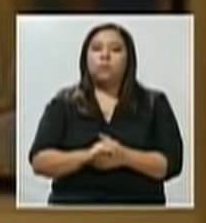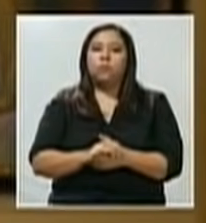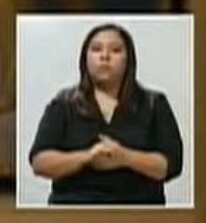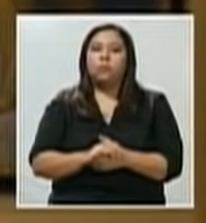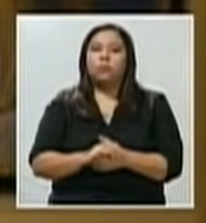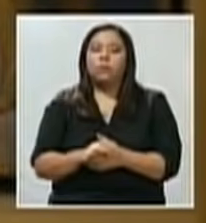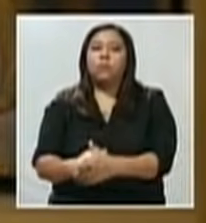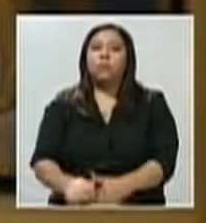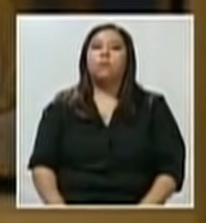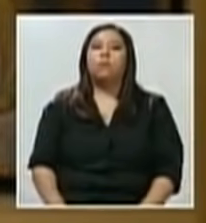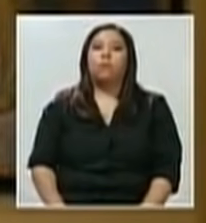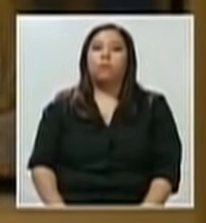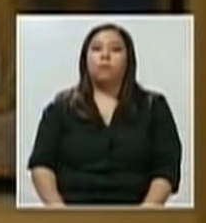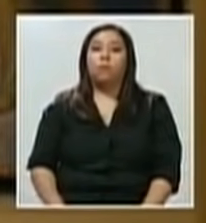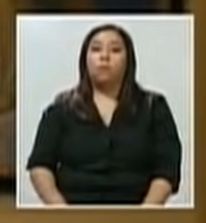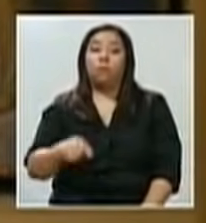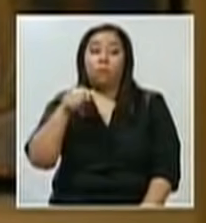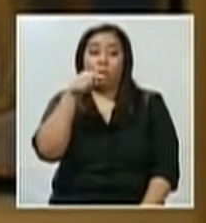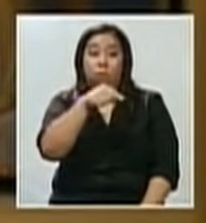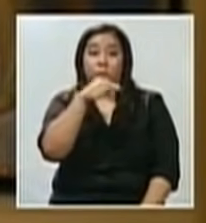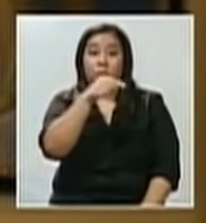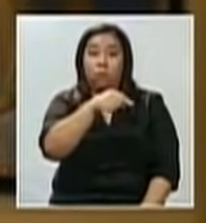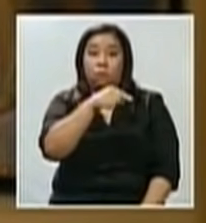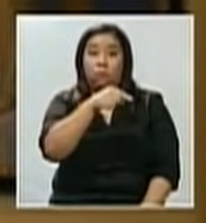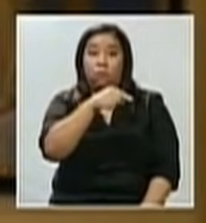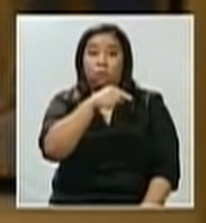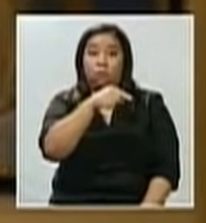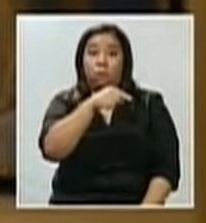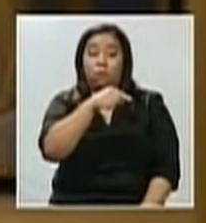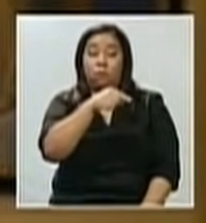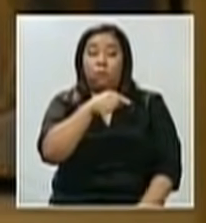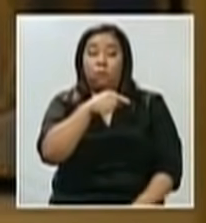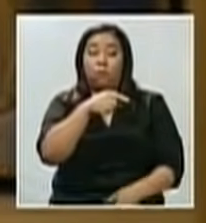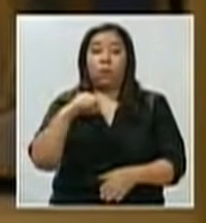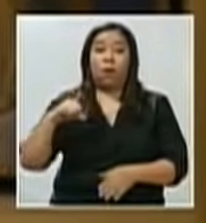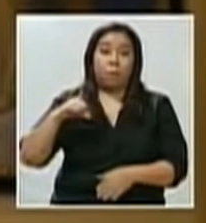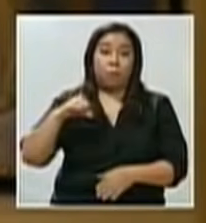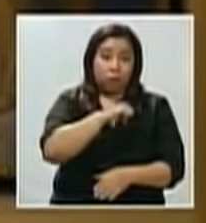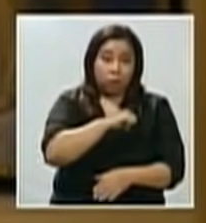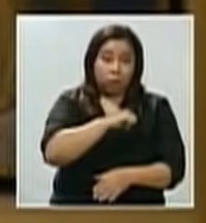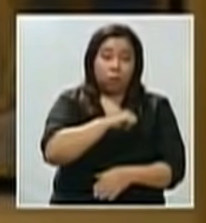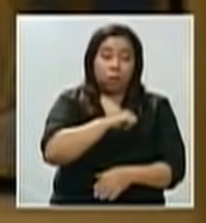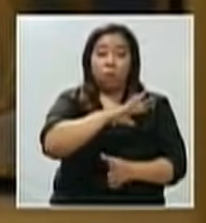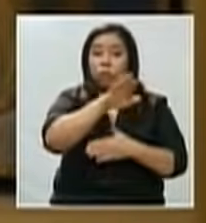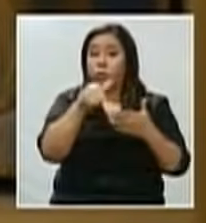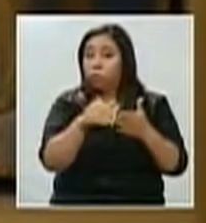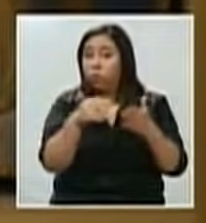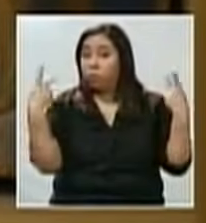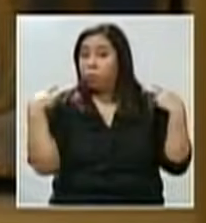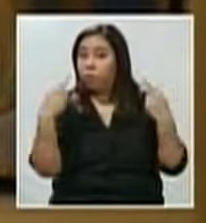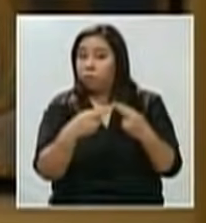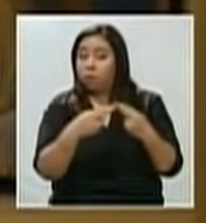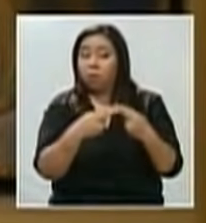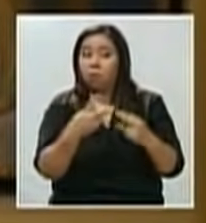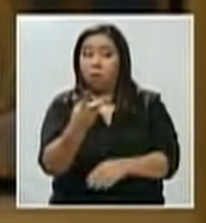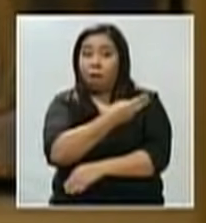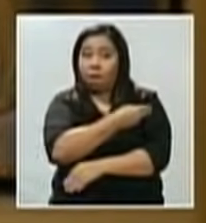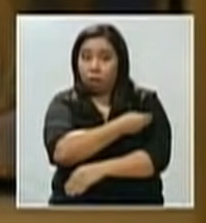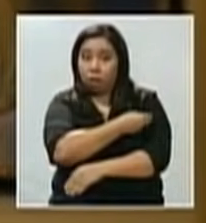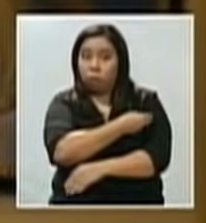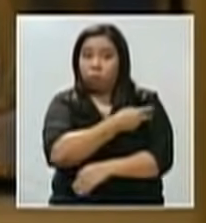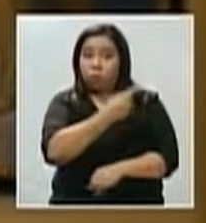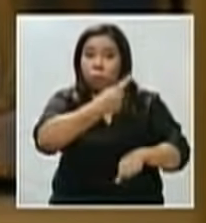Estos centros que han vacunado en sus dos dosis a su personal administrativo y docente podrán iniciar en la fecha